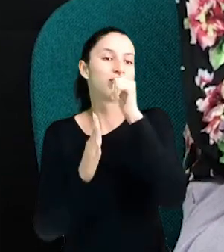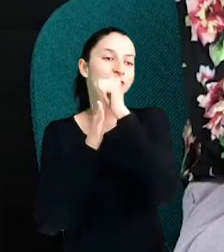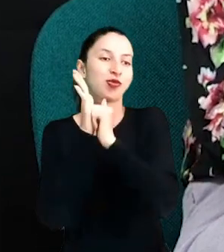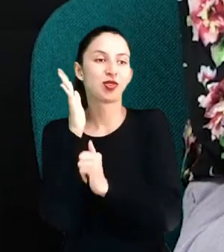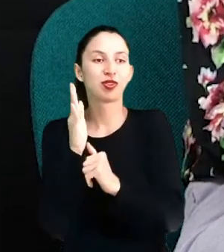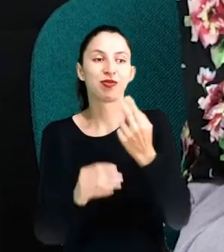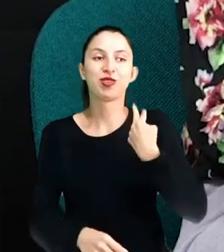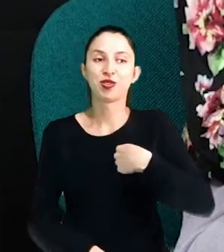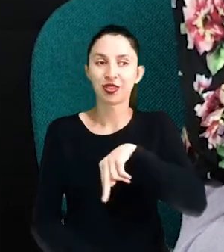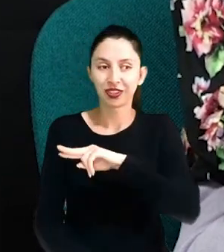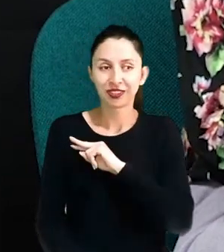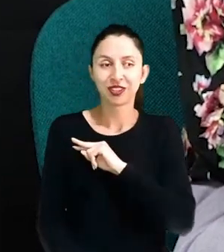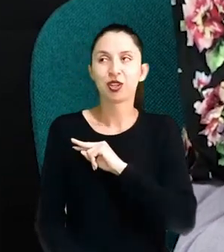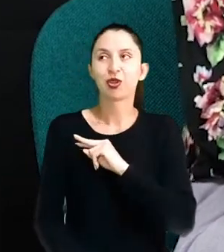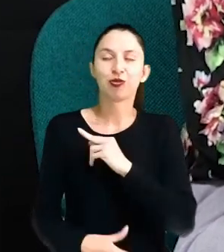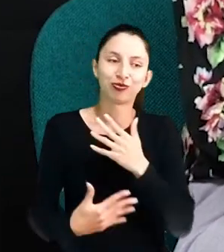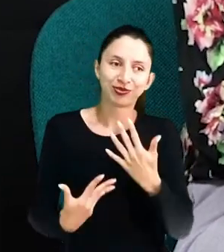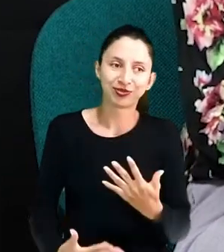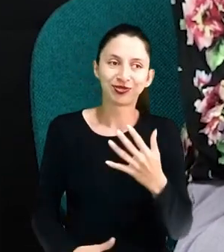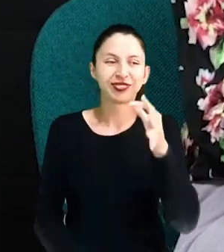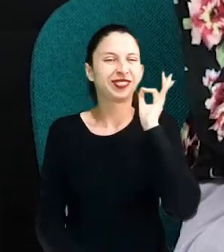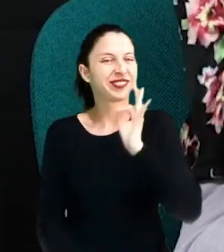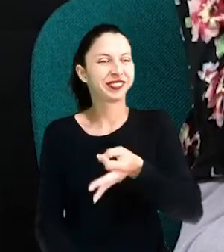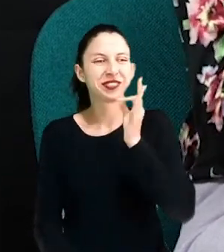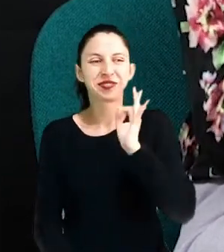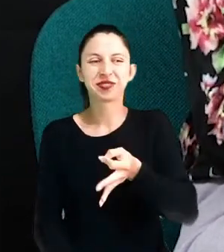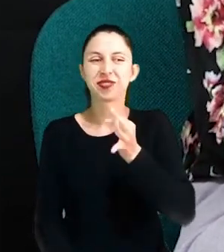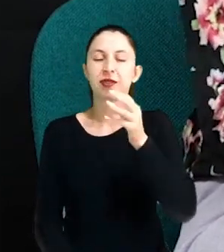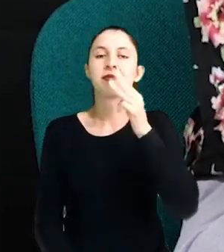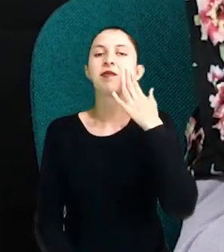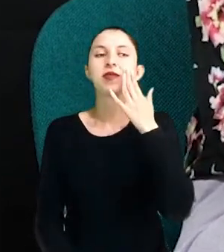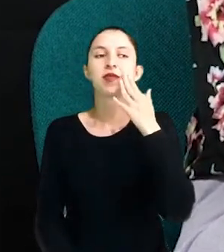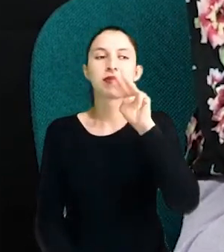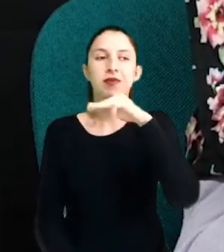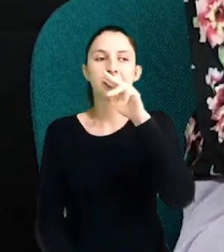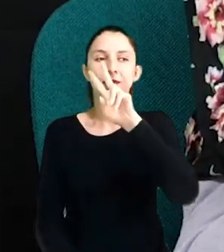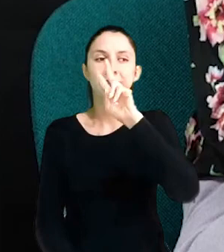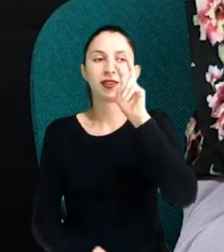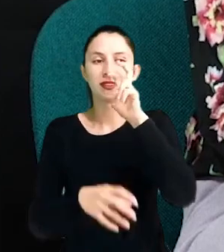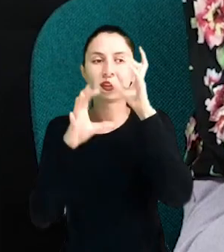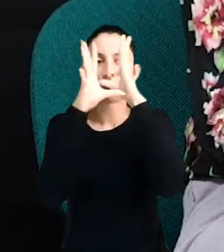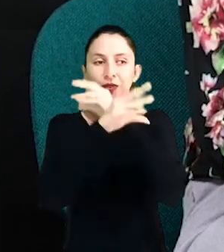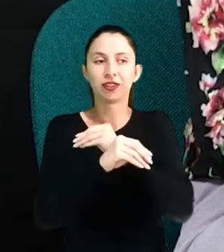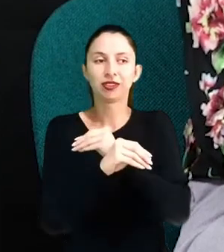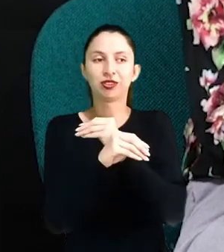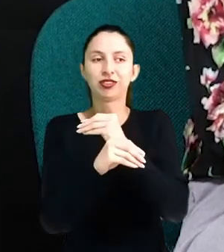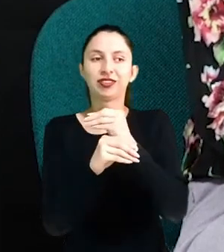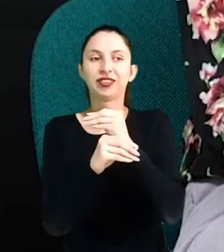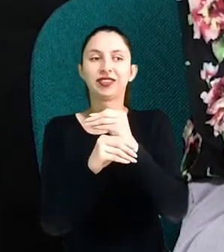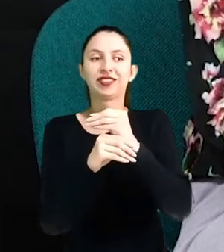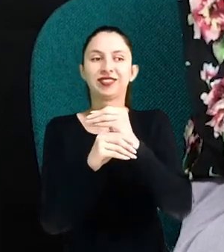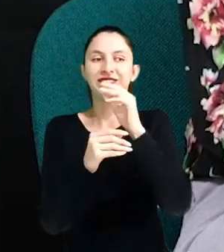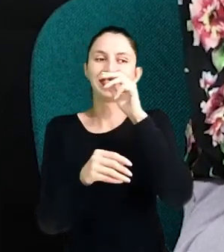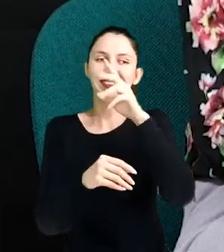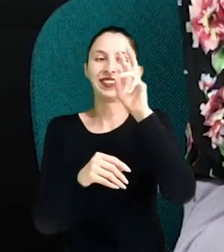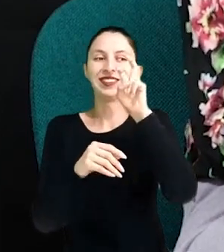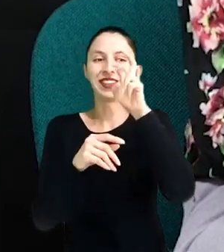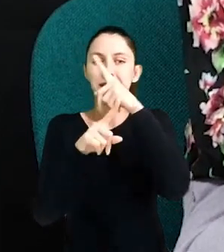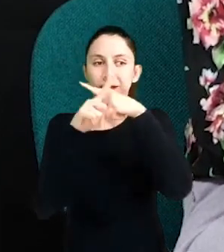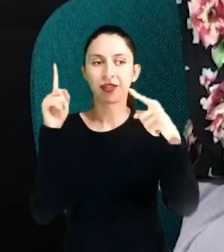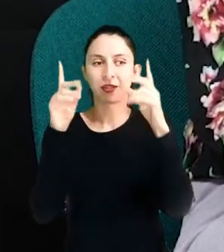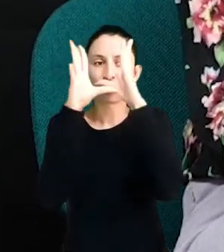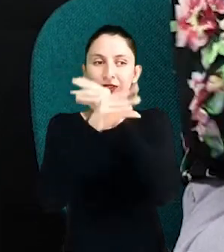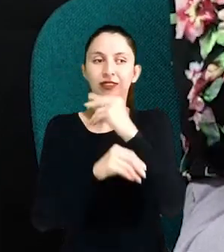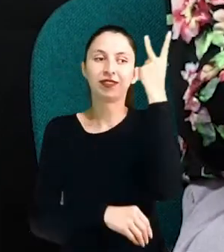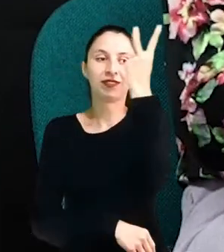nuestros programas, de nuestros episodios, que se emiten cada miércoles a las 7:30 de la noche y en repetición los viernes a la